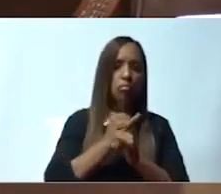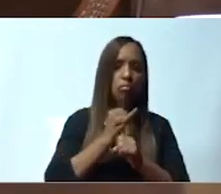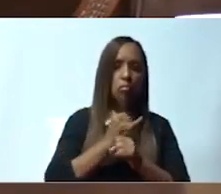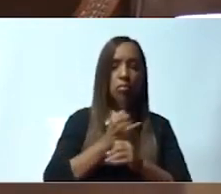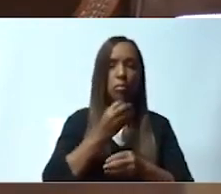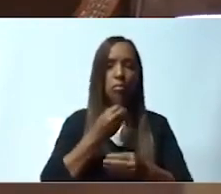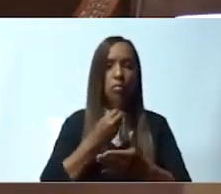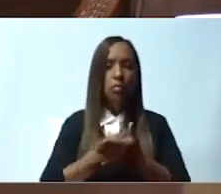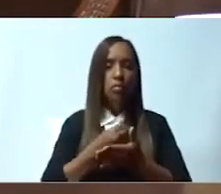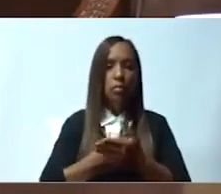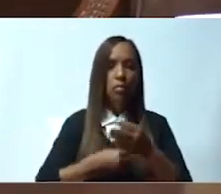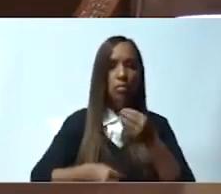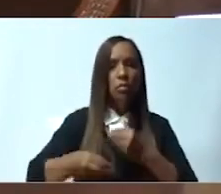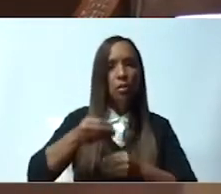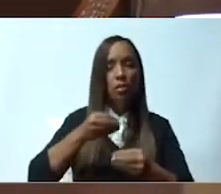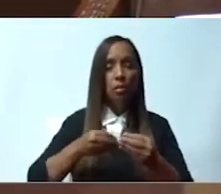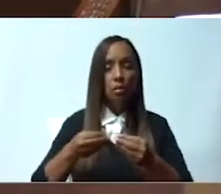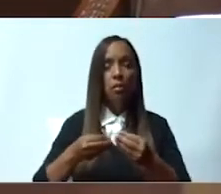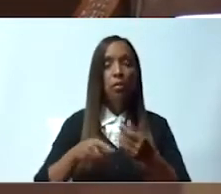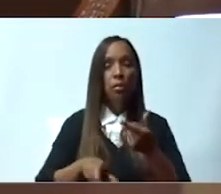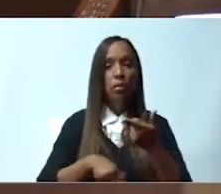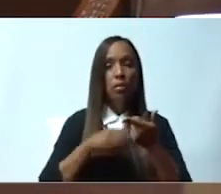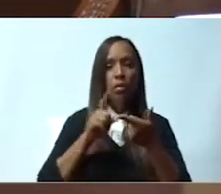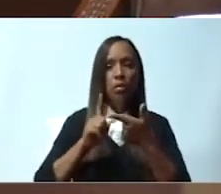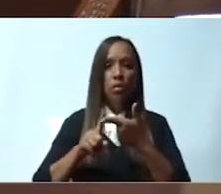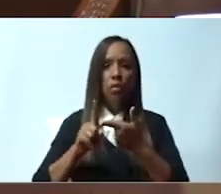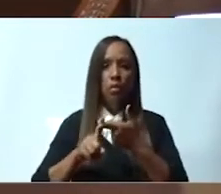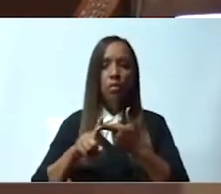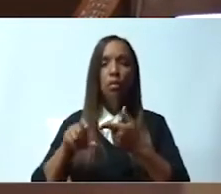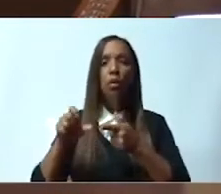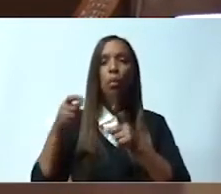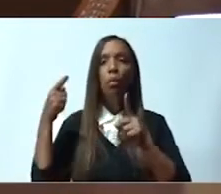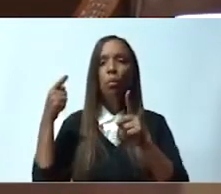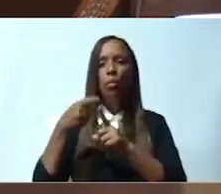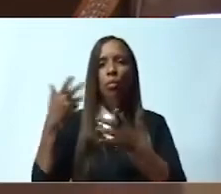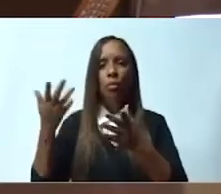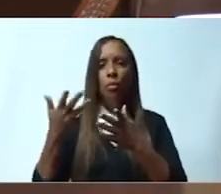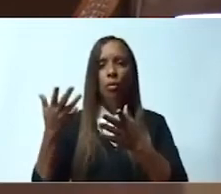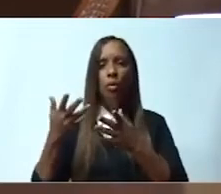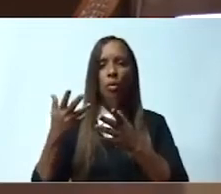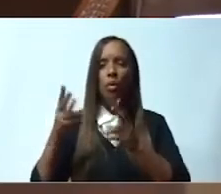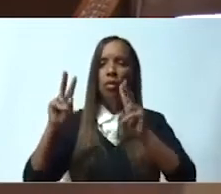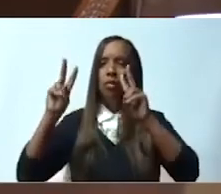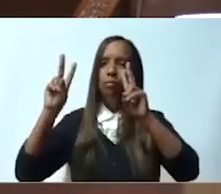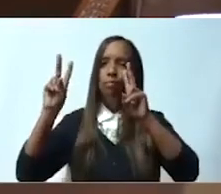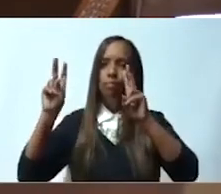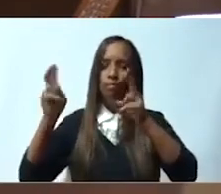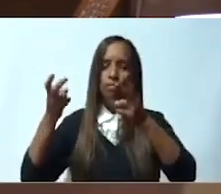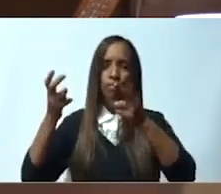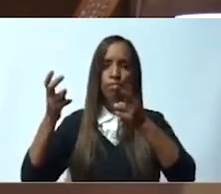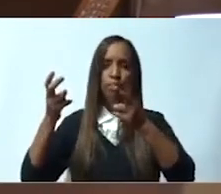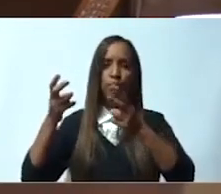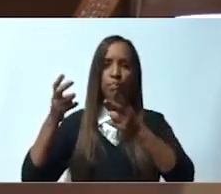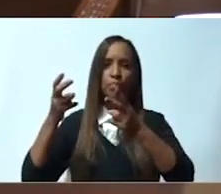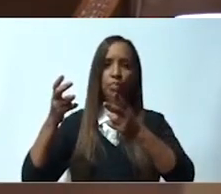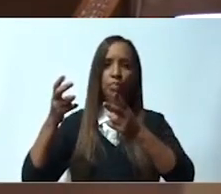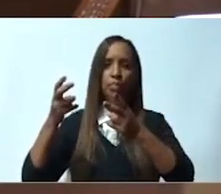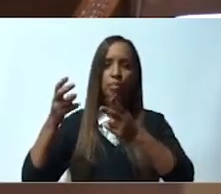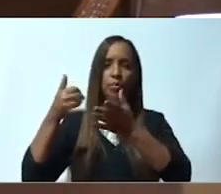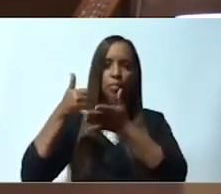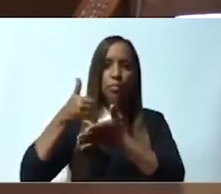motivo de la vista pública que oportunamente celebraremos en Estados Unidos, en la circunscripción número 2.